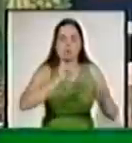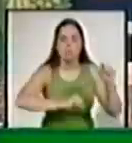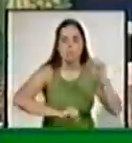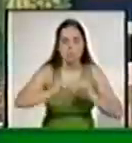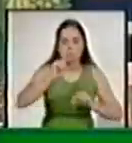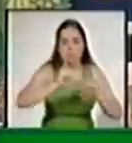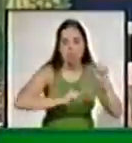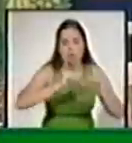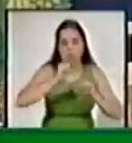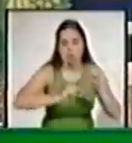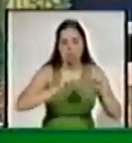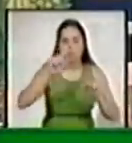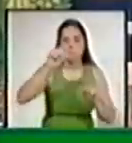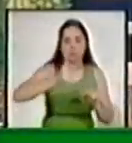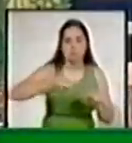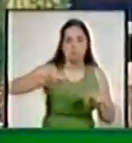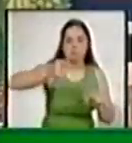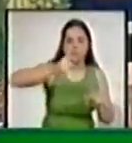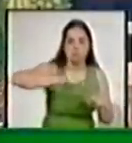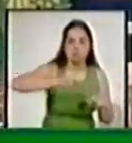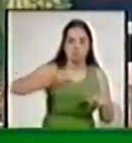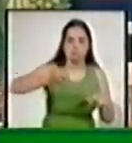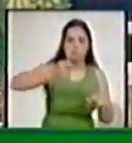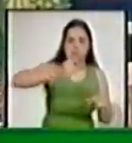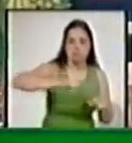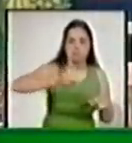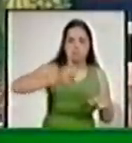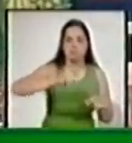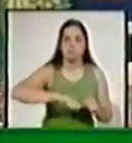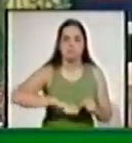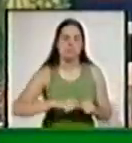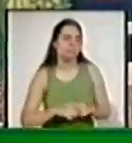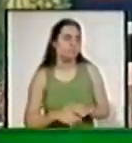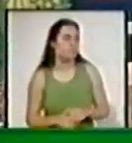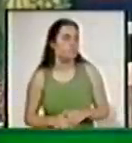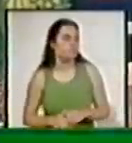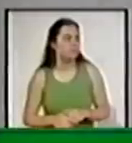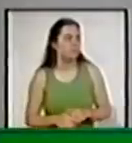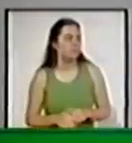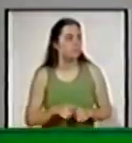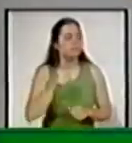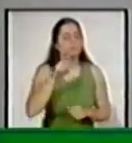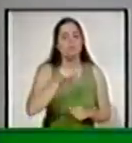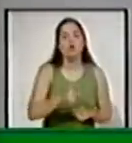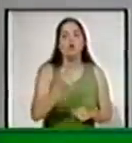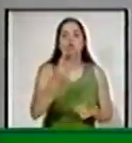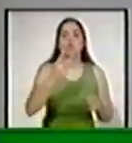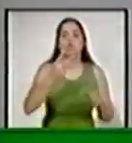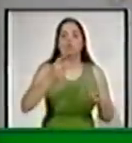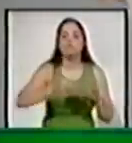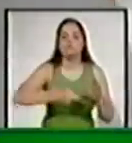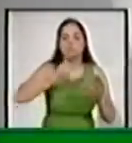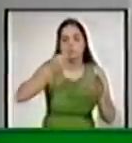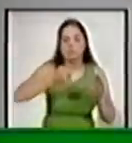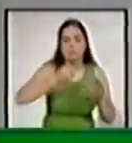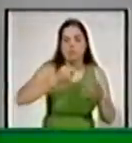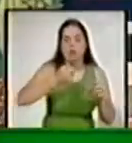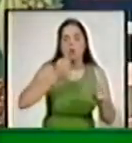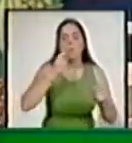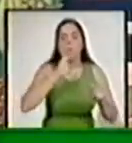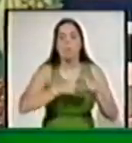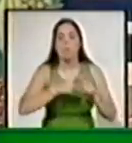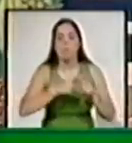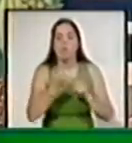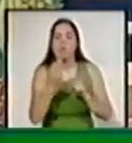entonces, dos cucharadas por clara. Dijimos ya en la receta. Yo ya confesé antes con el jamón, ¿te acordás? No sé si